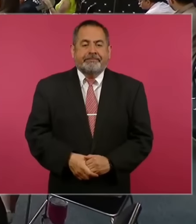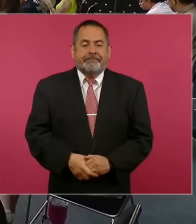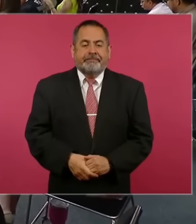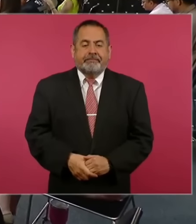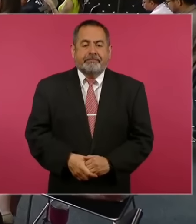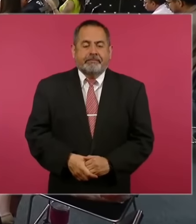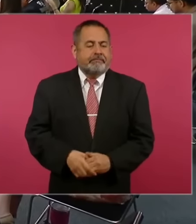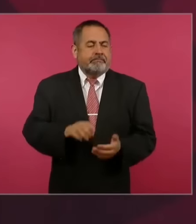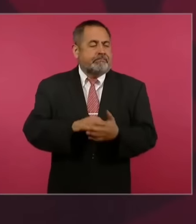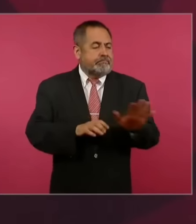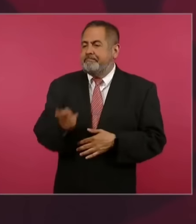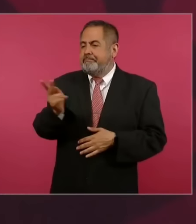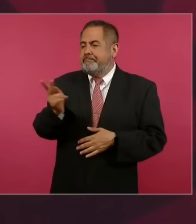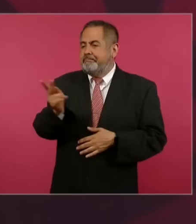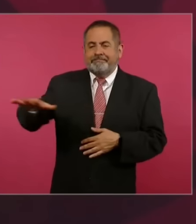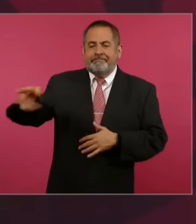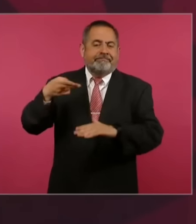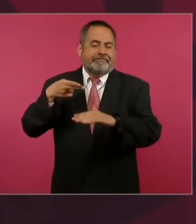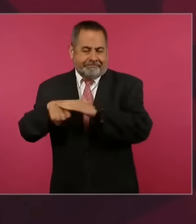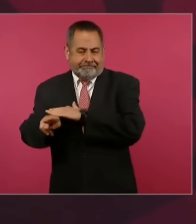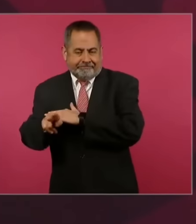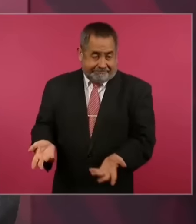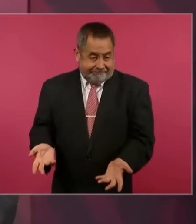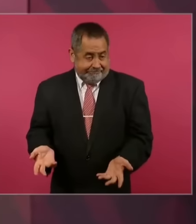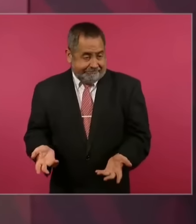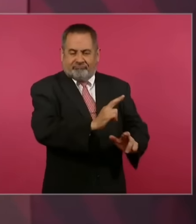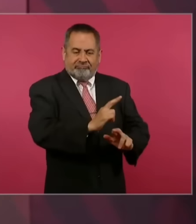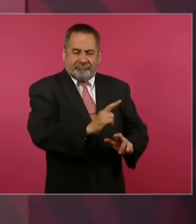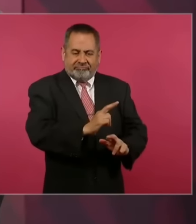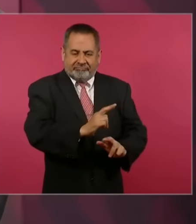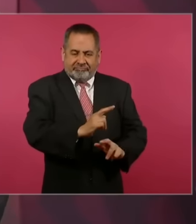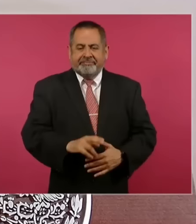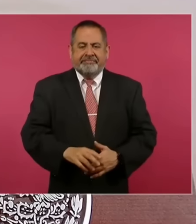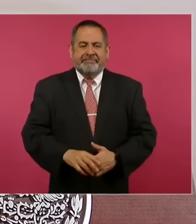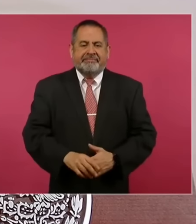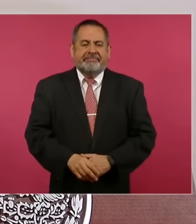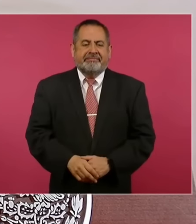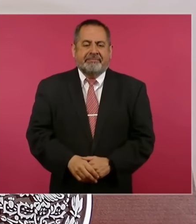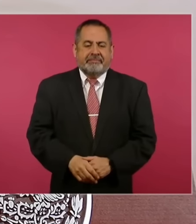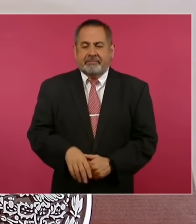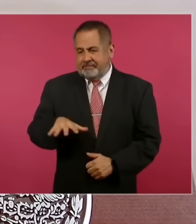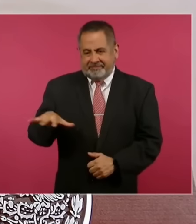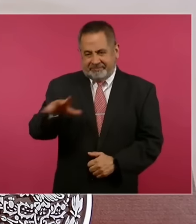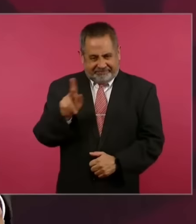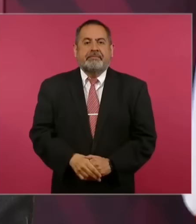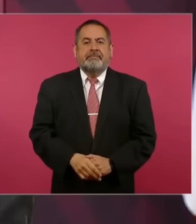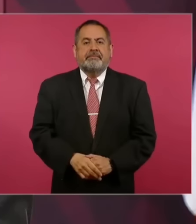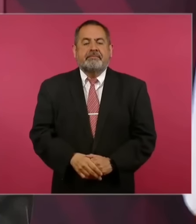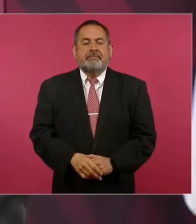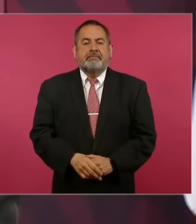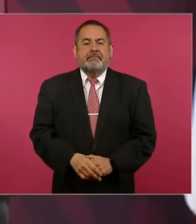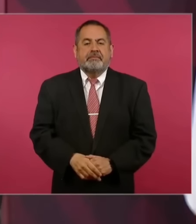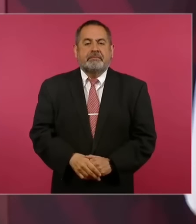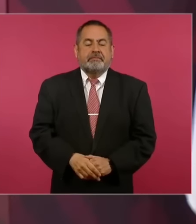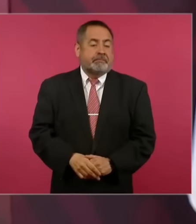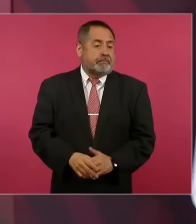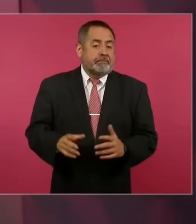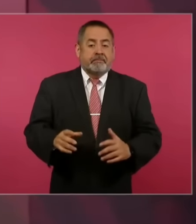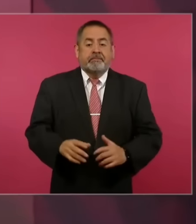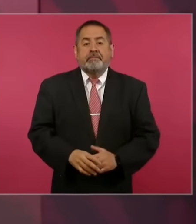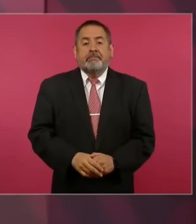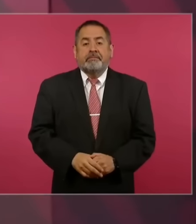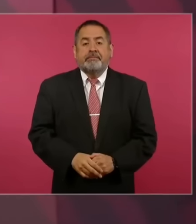le pregunta a la gente en el metro, y ahí está la respuesta: pueblo sabio. ¿Y qué dicen